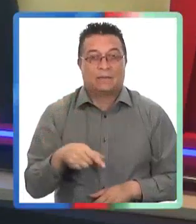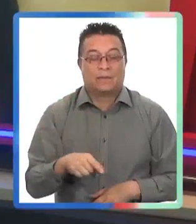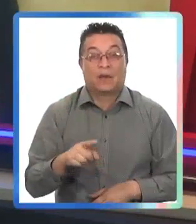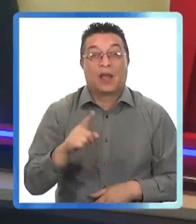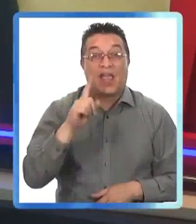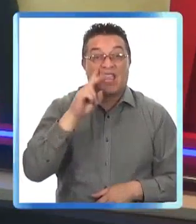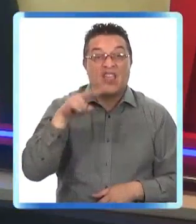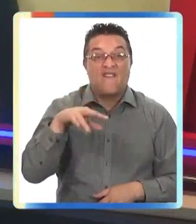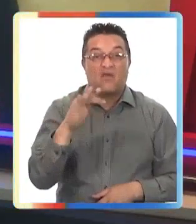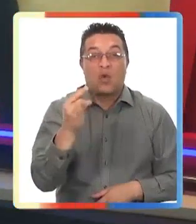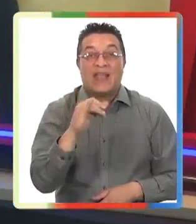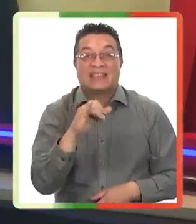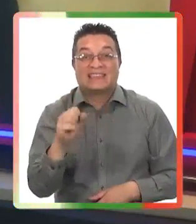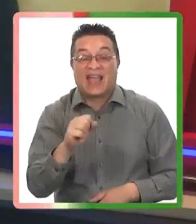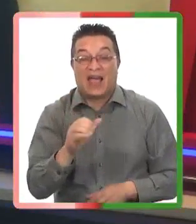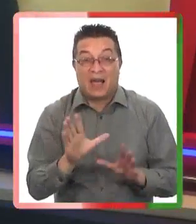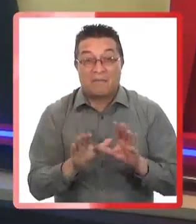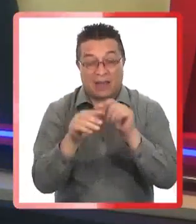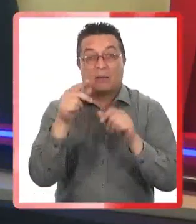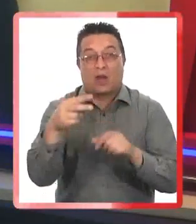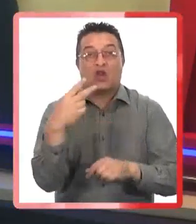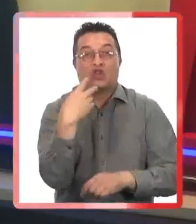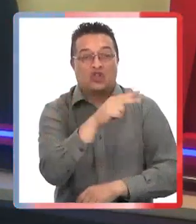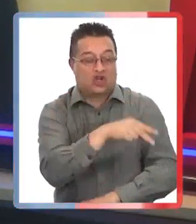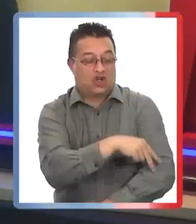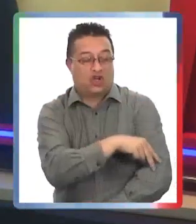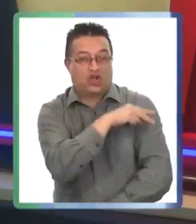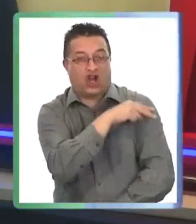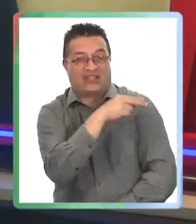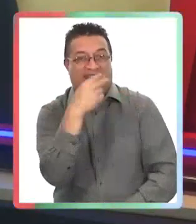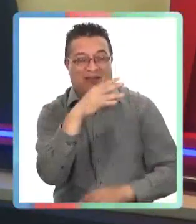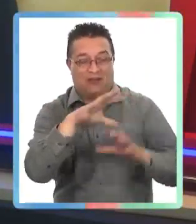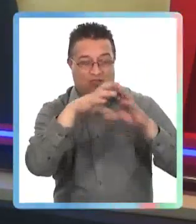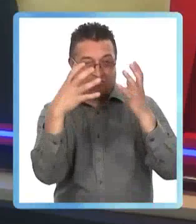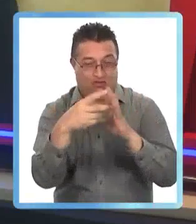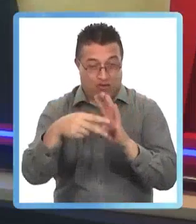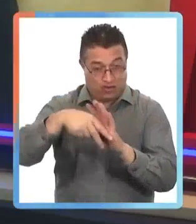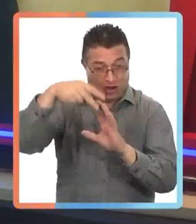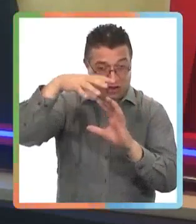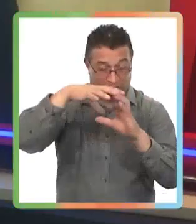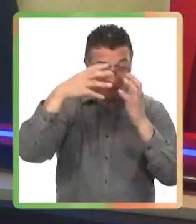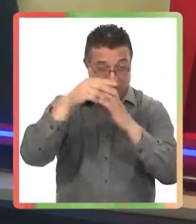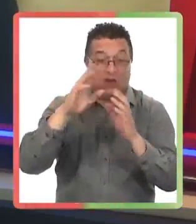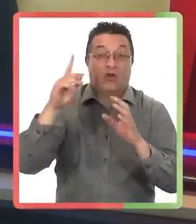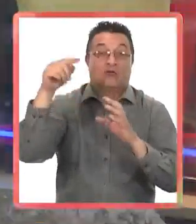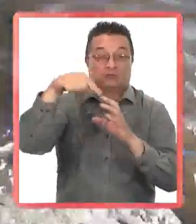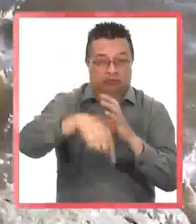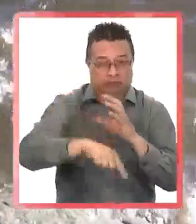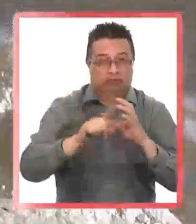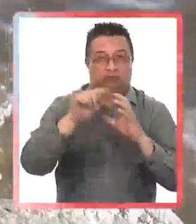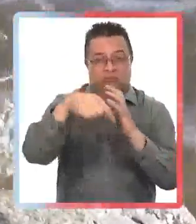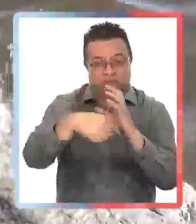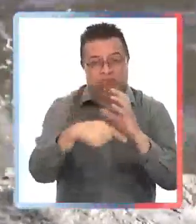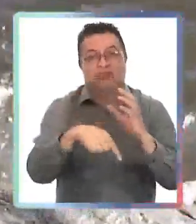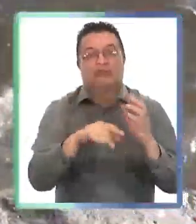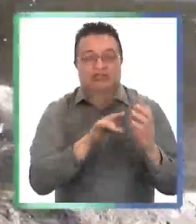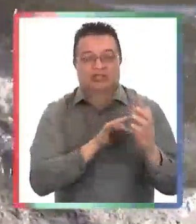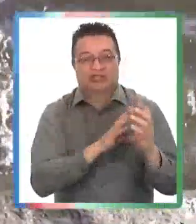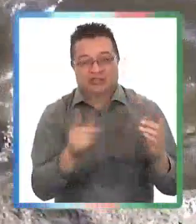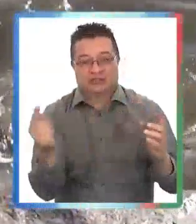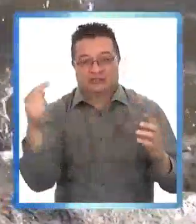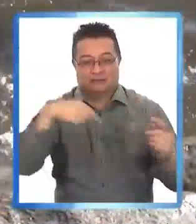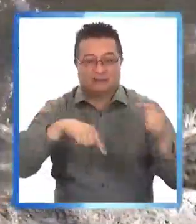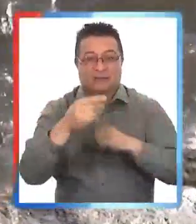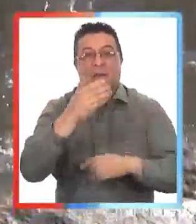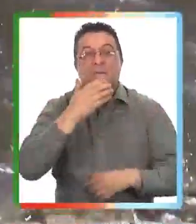del norte a través de la migración de las aves. Vimos los primeros casos en el norte de Chile y así fue avanzando, ¿verdad? Pelícanos en primer lugar, después